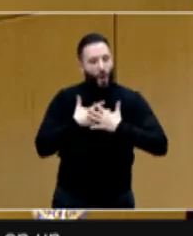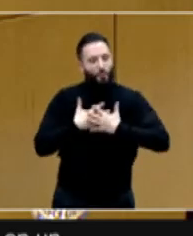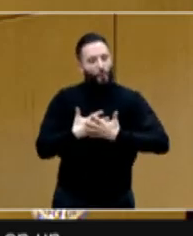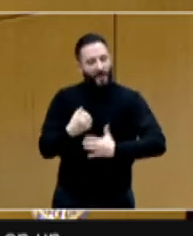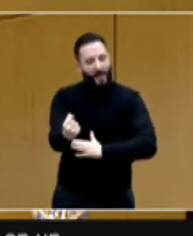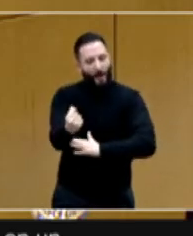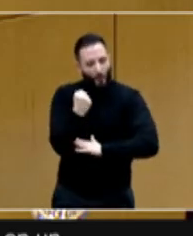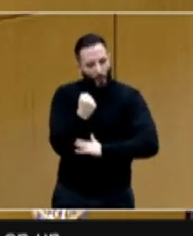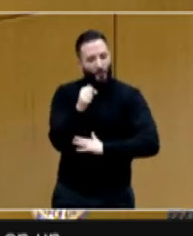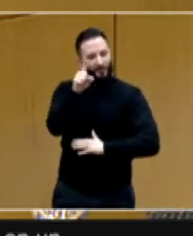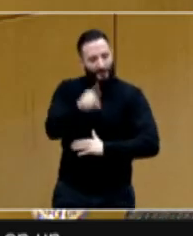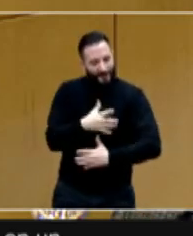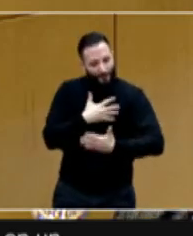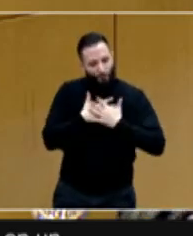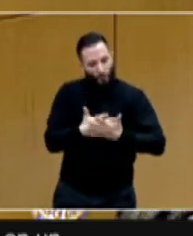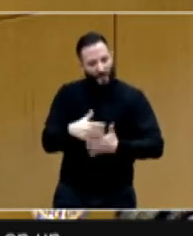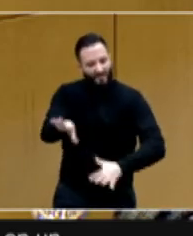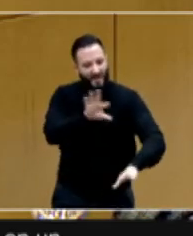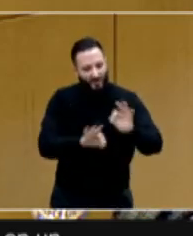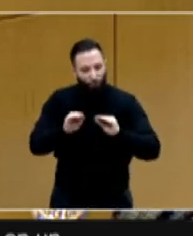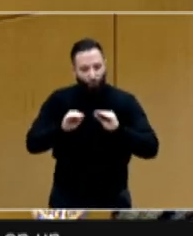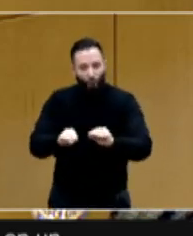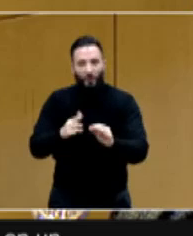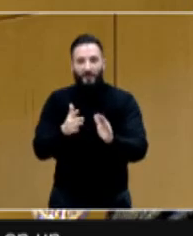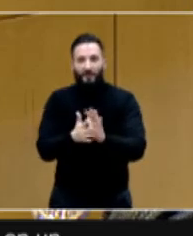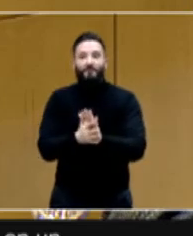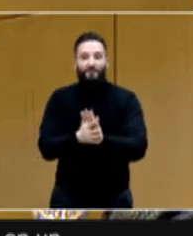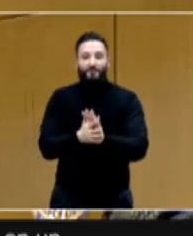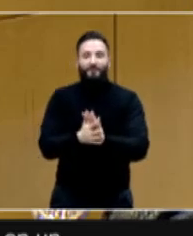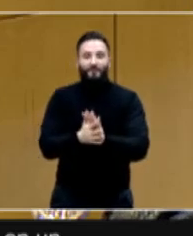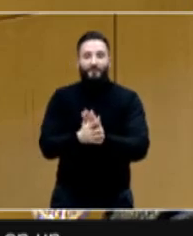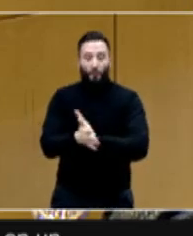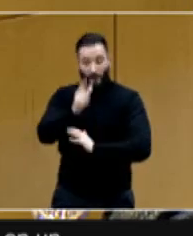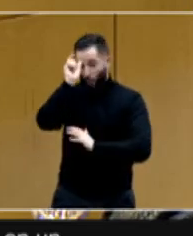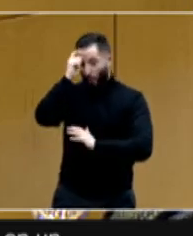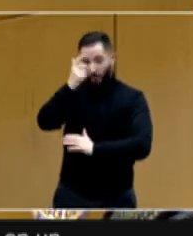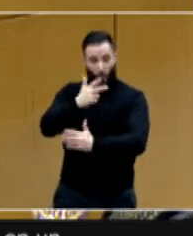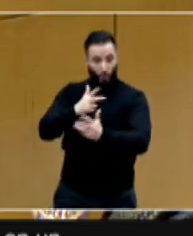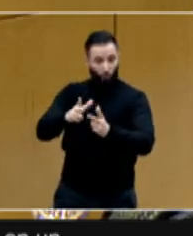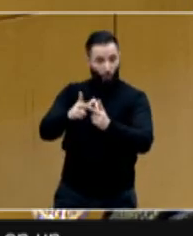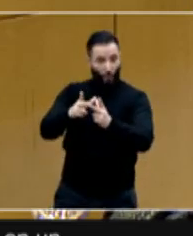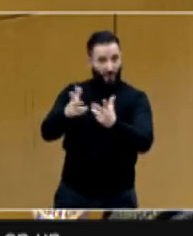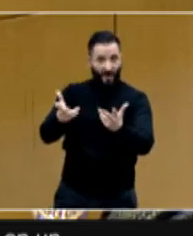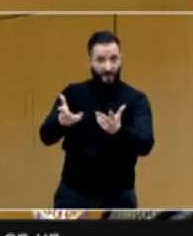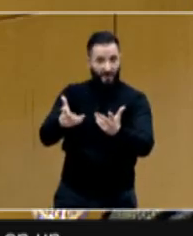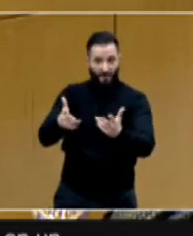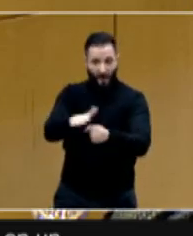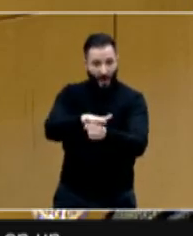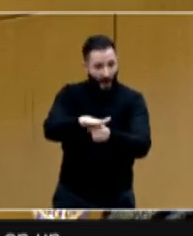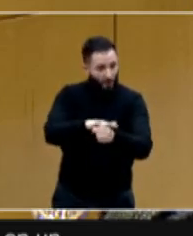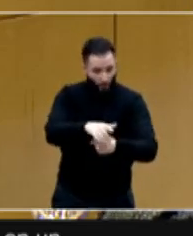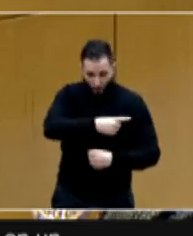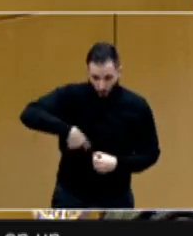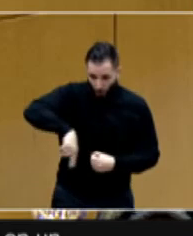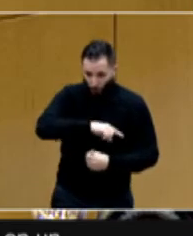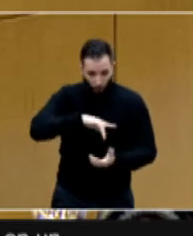la persona Elevar a conceptos jurídico el de apoyos como tal un concepto social un concepto que viene del ámbito que los que nos movemos en